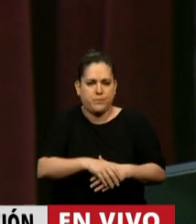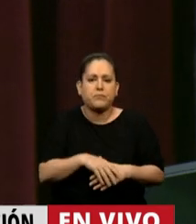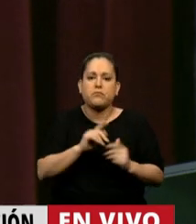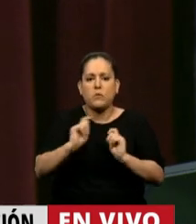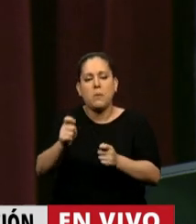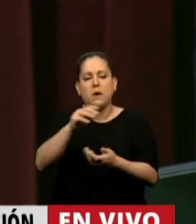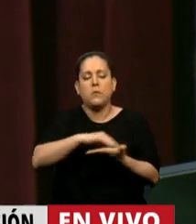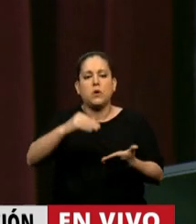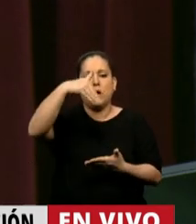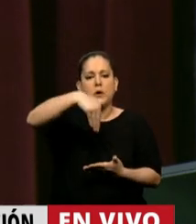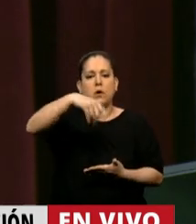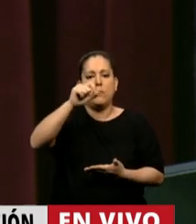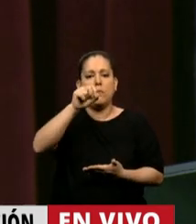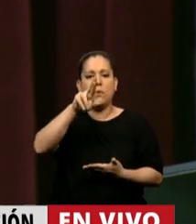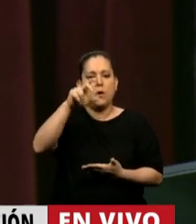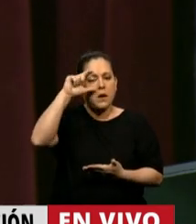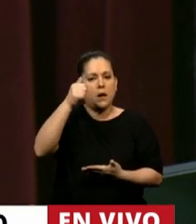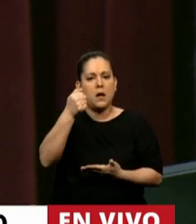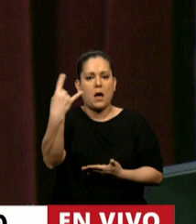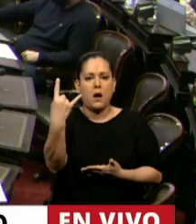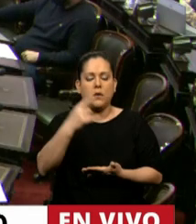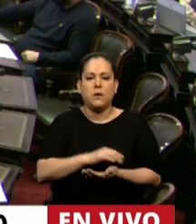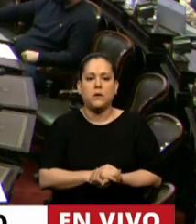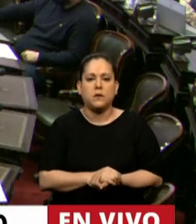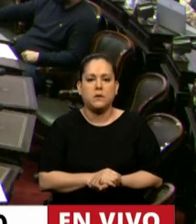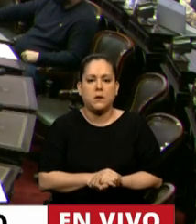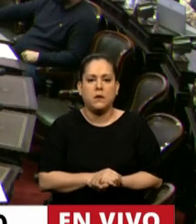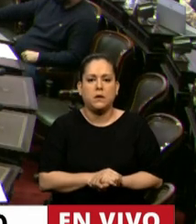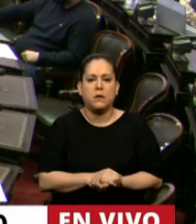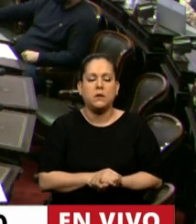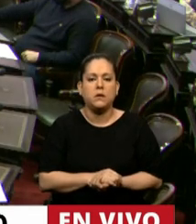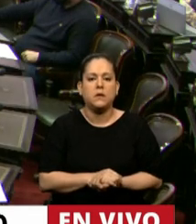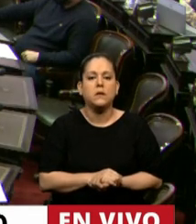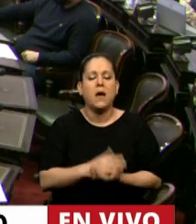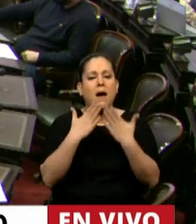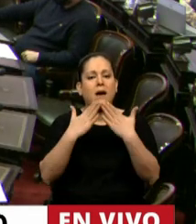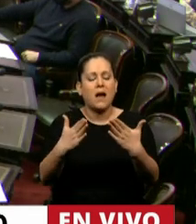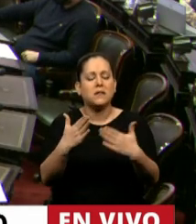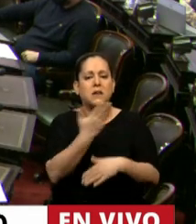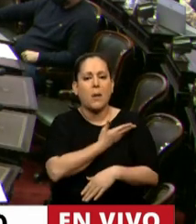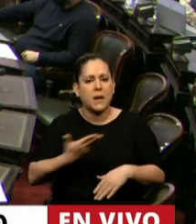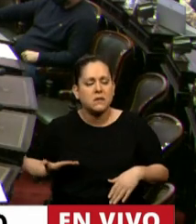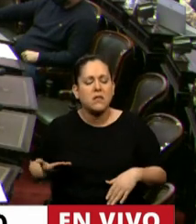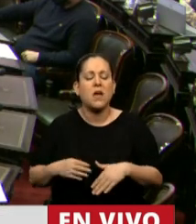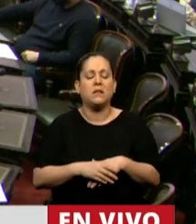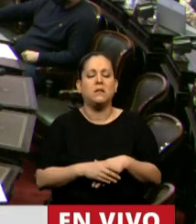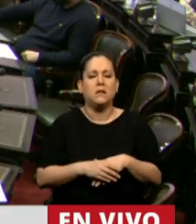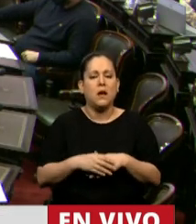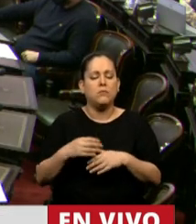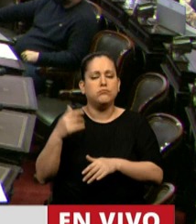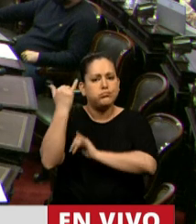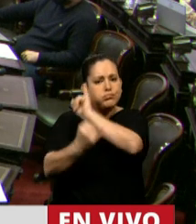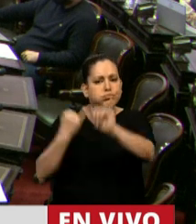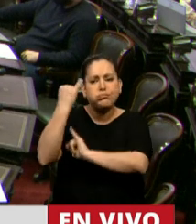diputada moró Gracias presidente para acompañar la moción acaba